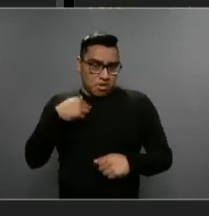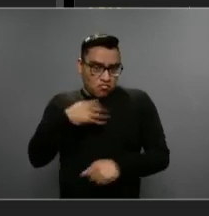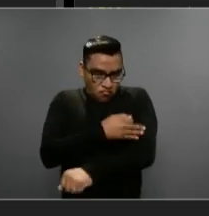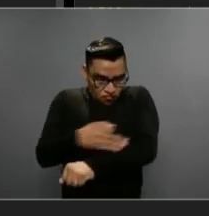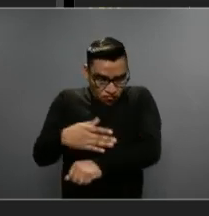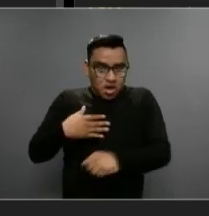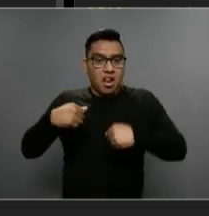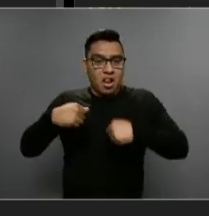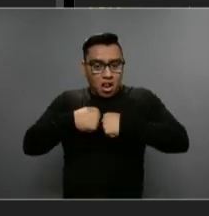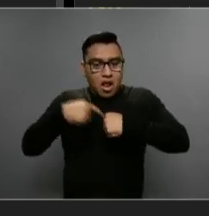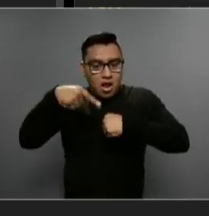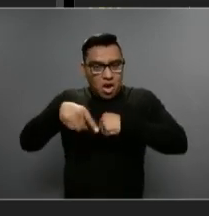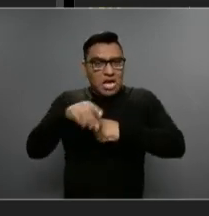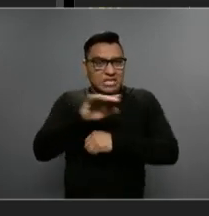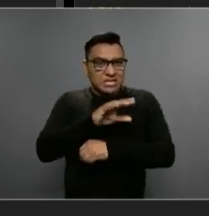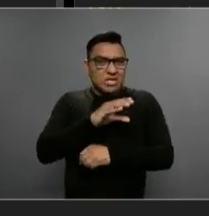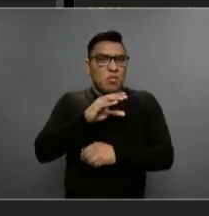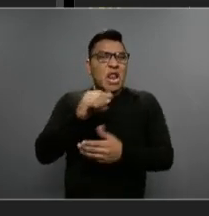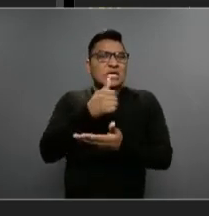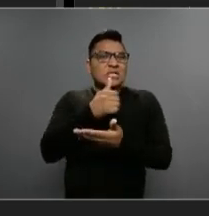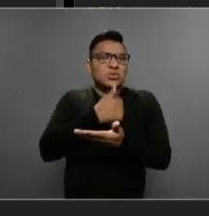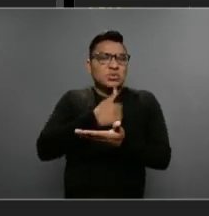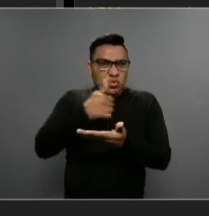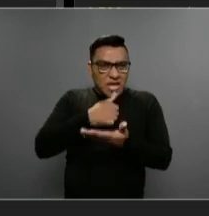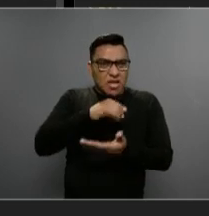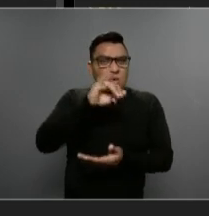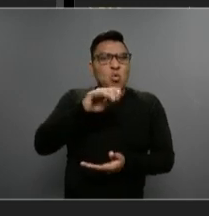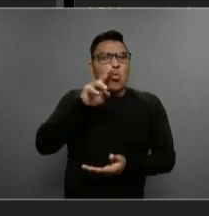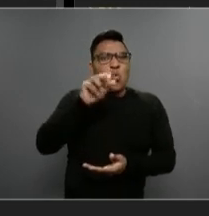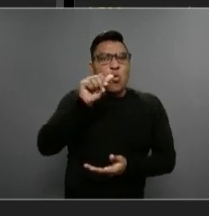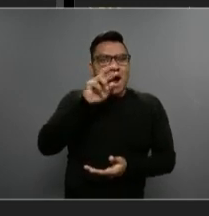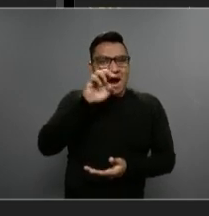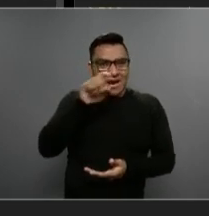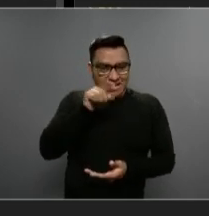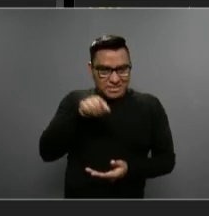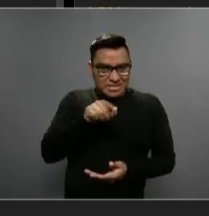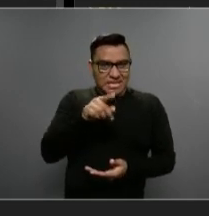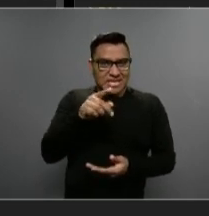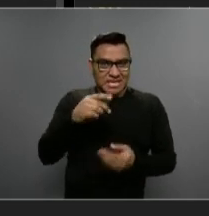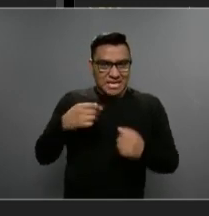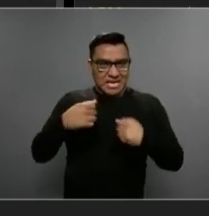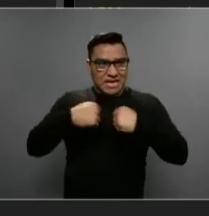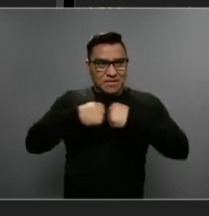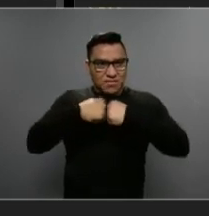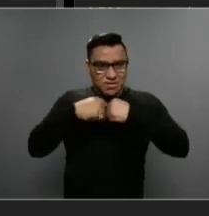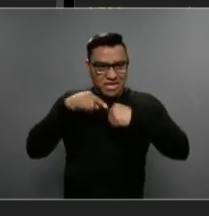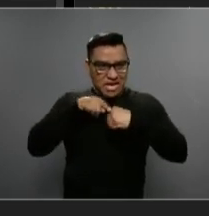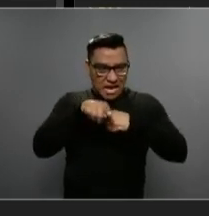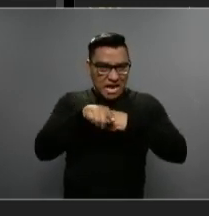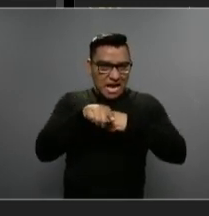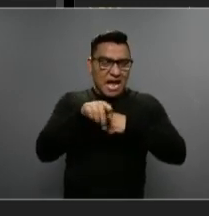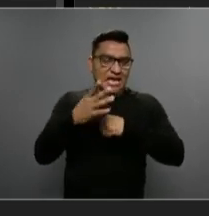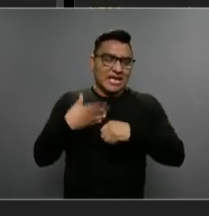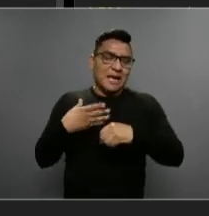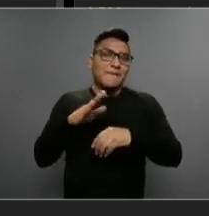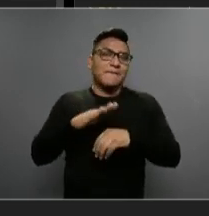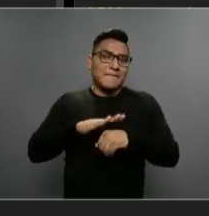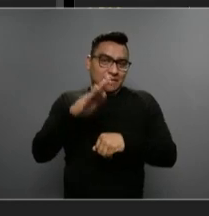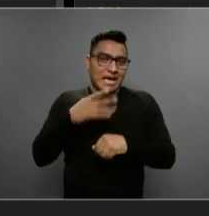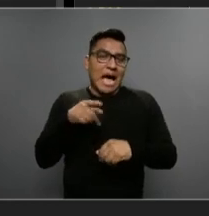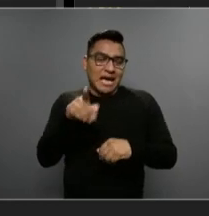entre Ciudad Juárez y El Paso, te lo puedo decir perfectamente. ¿Qué pasa? Mi familia en la que vive